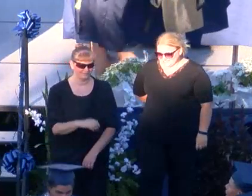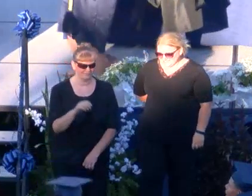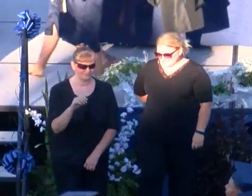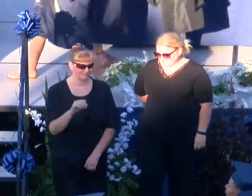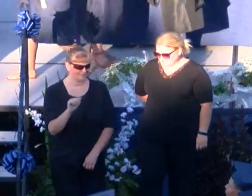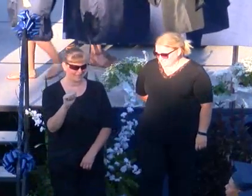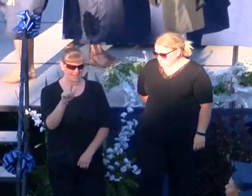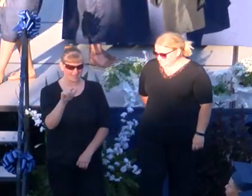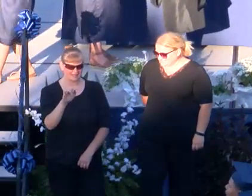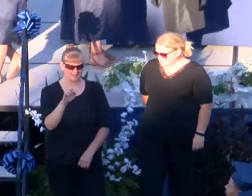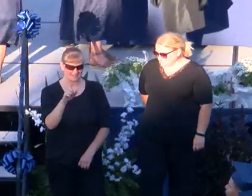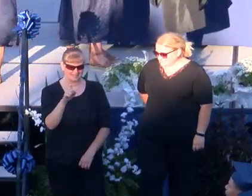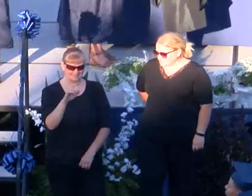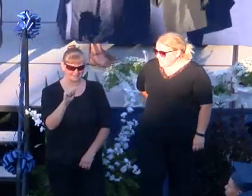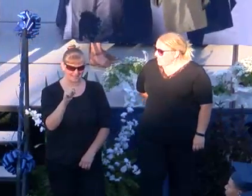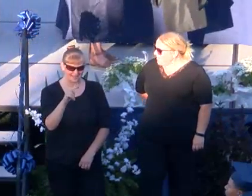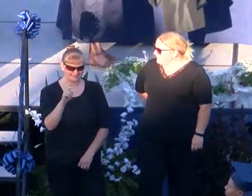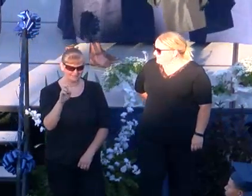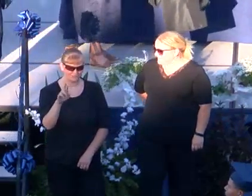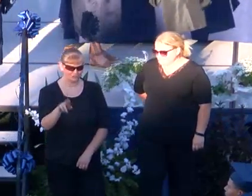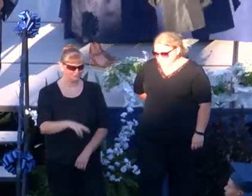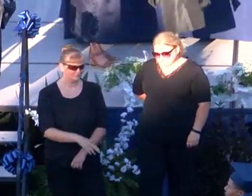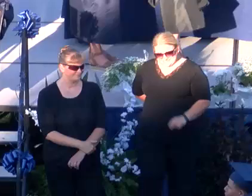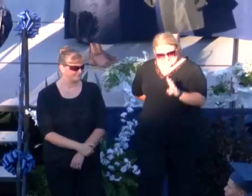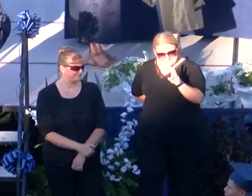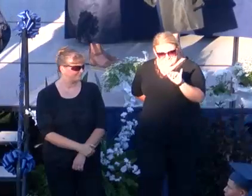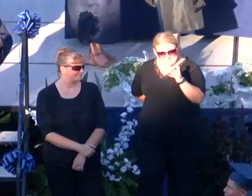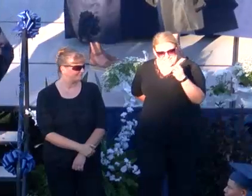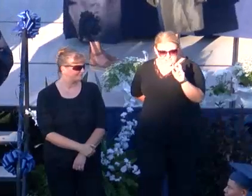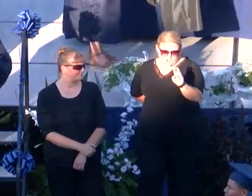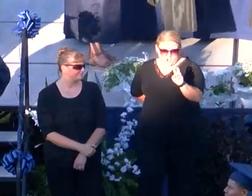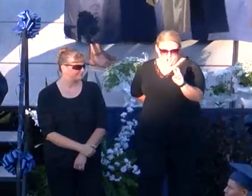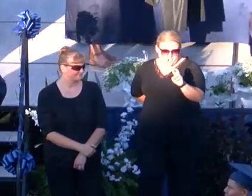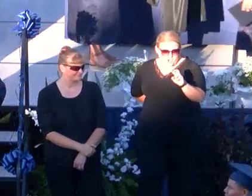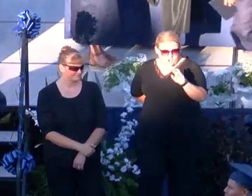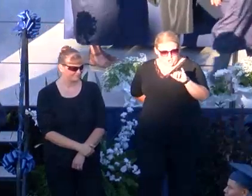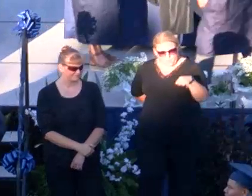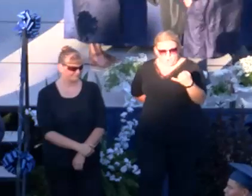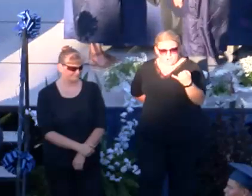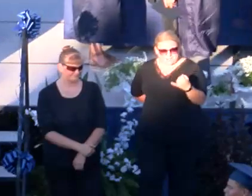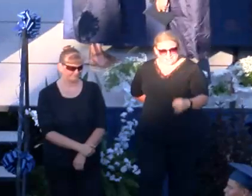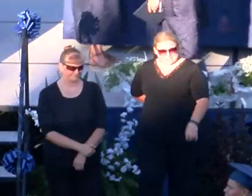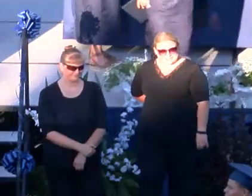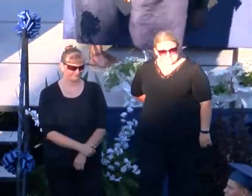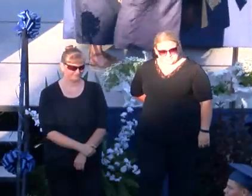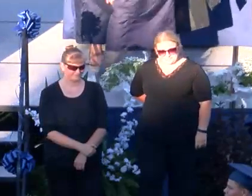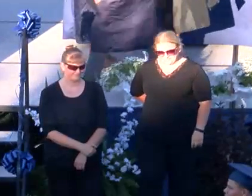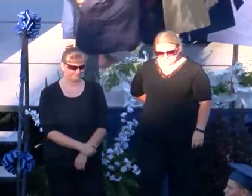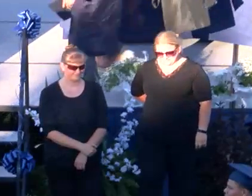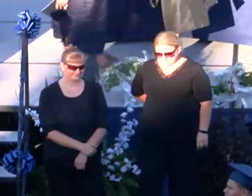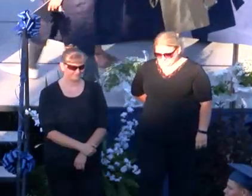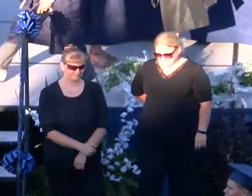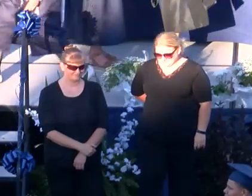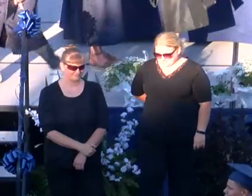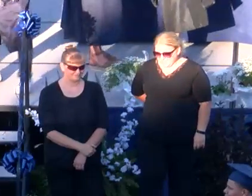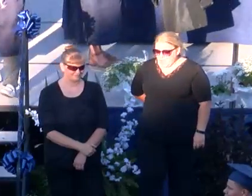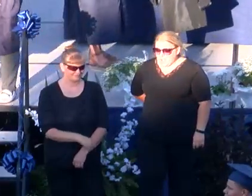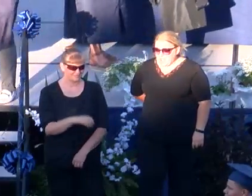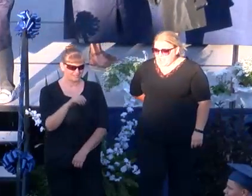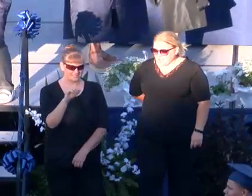Alexander Strom. Victor Manuel Juarez. Kobe